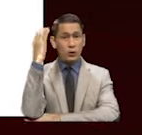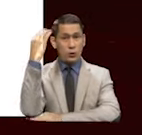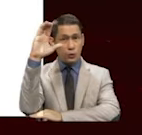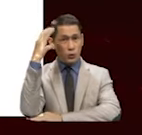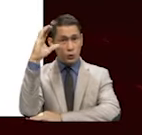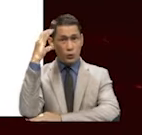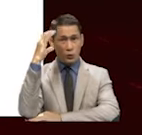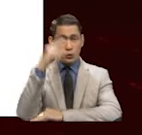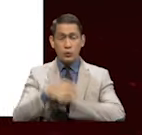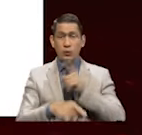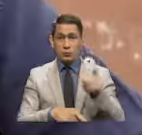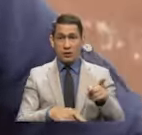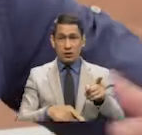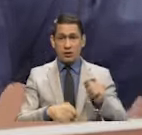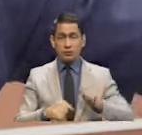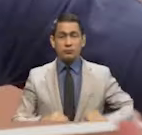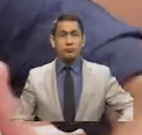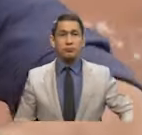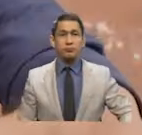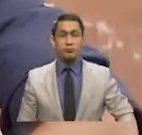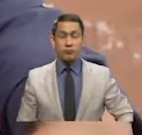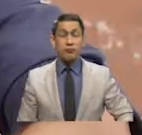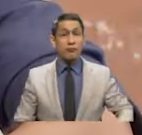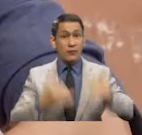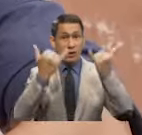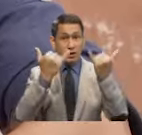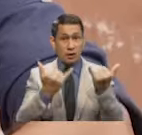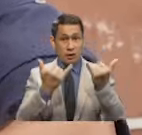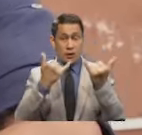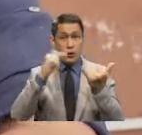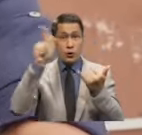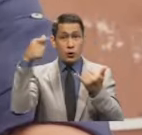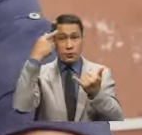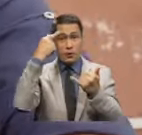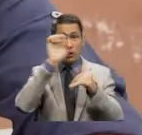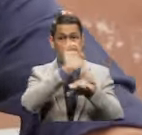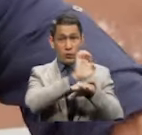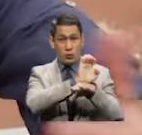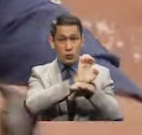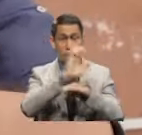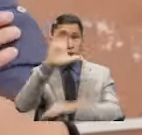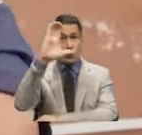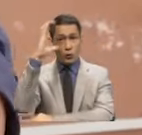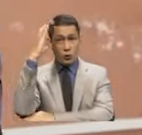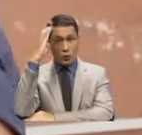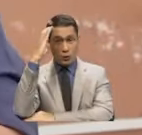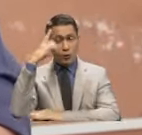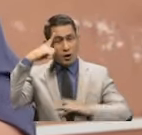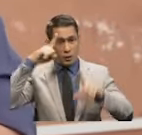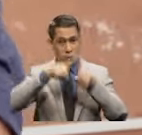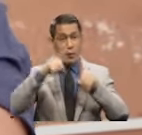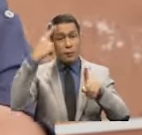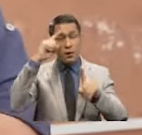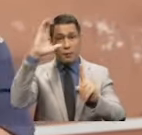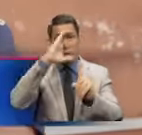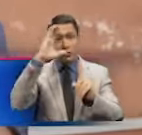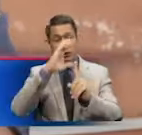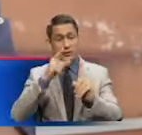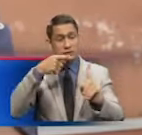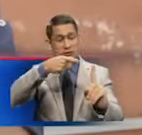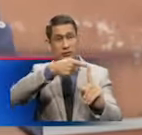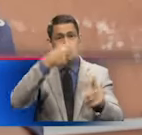no autorizados, acorde a sus competencias, para evitar una presunta fuga de los requeridos, según la orden de localización y